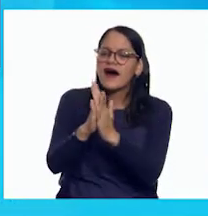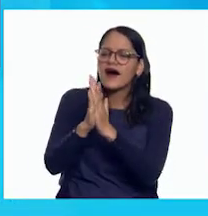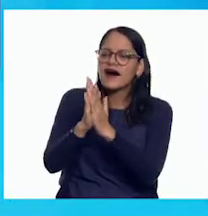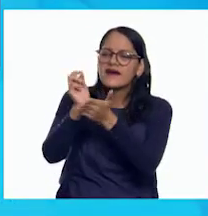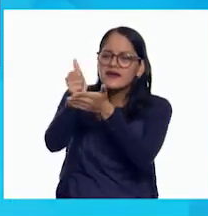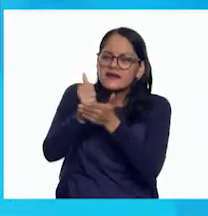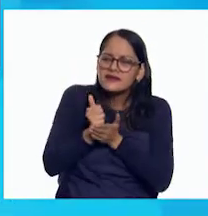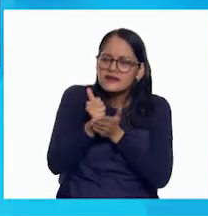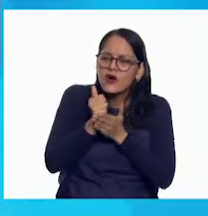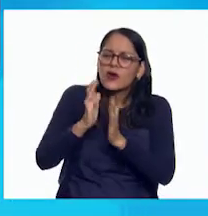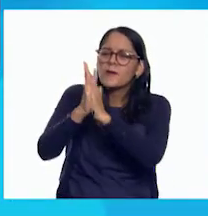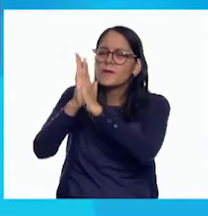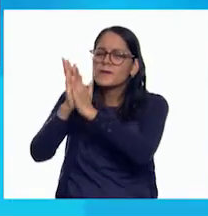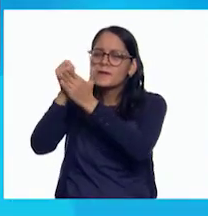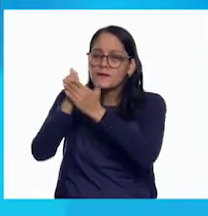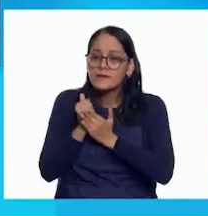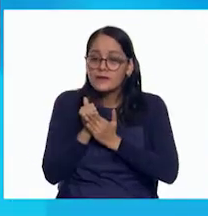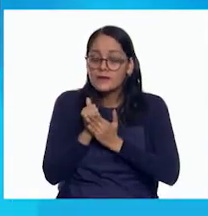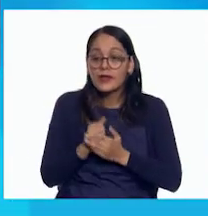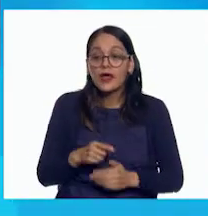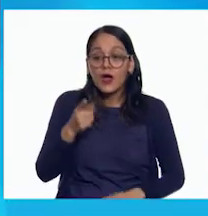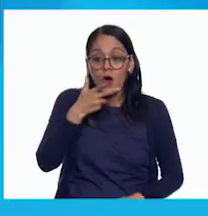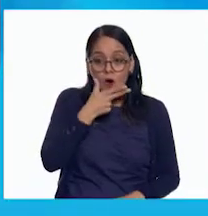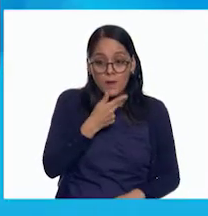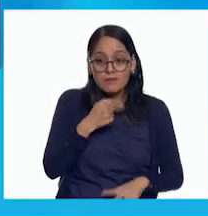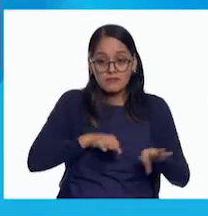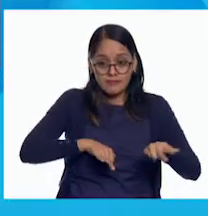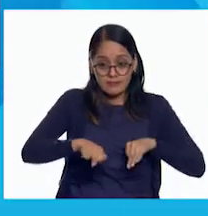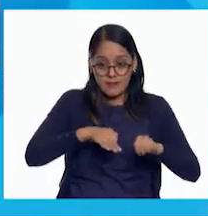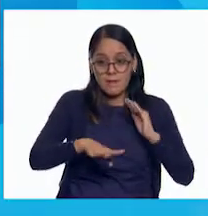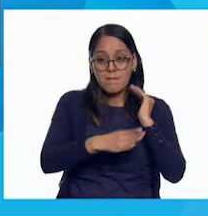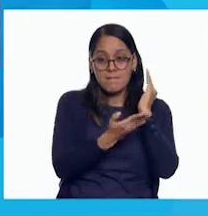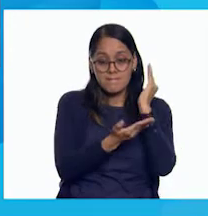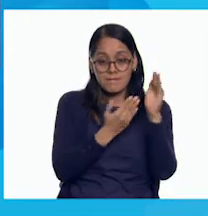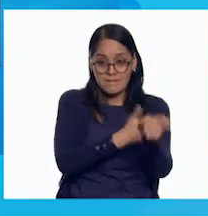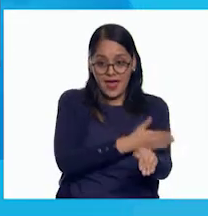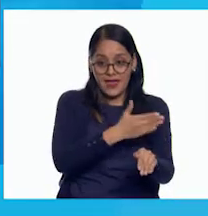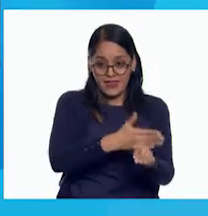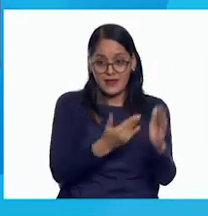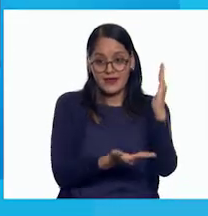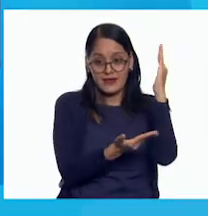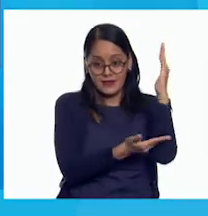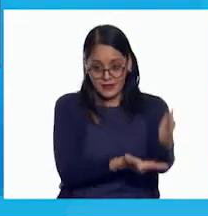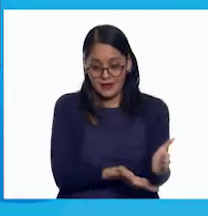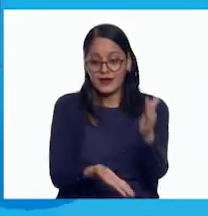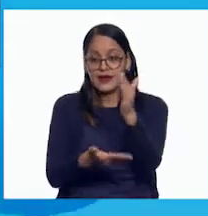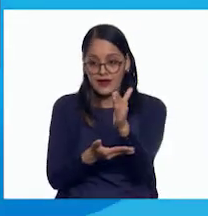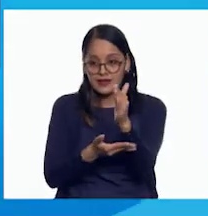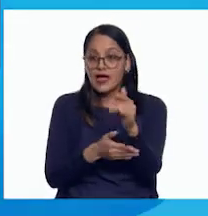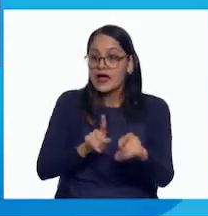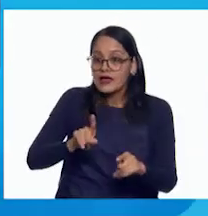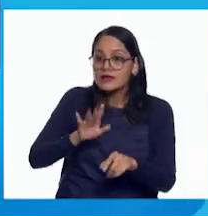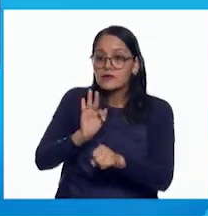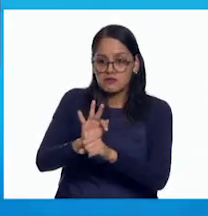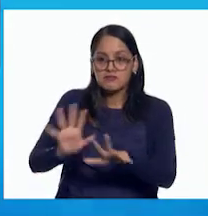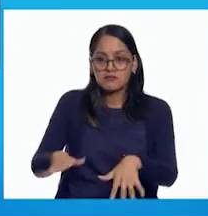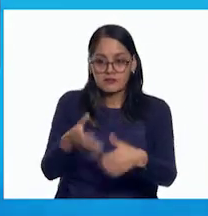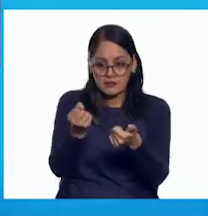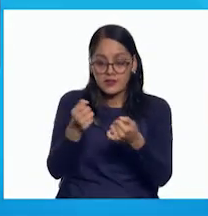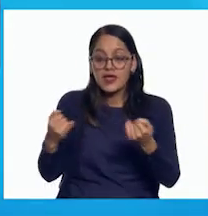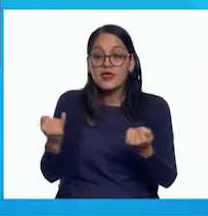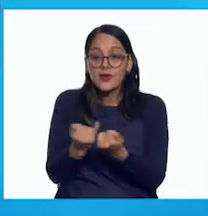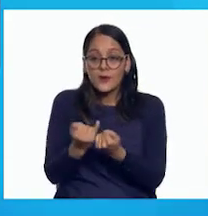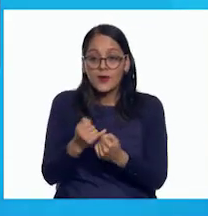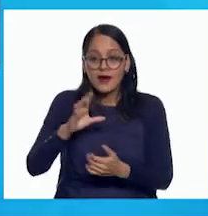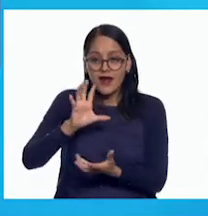¡Auxilio! ¡Socorro! Un leñador que pasaba por ahí la salvó. También rescató a la abuela de la